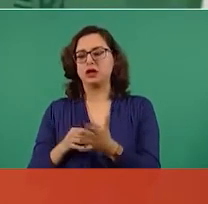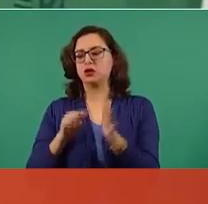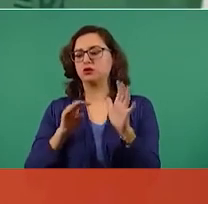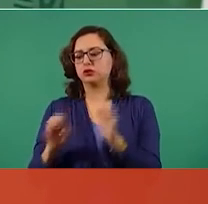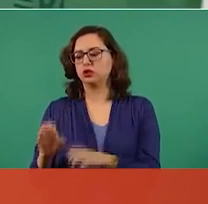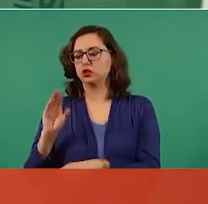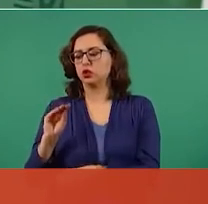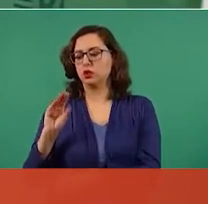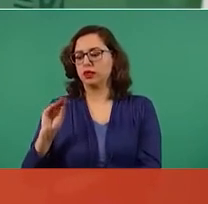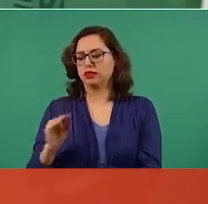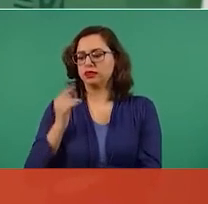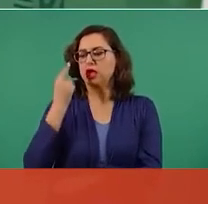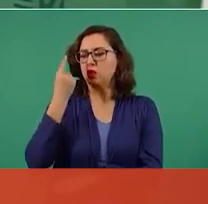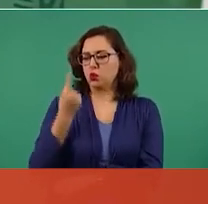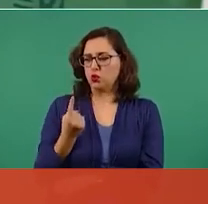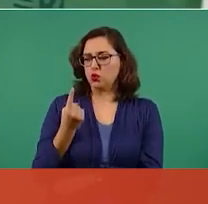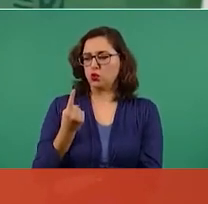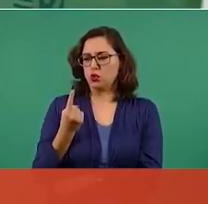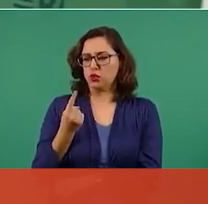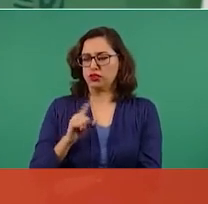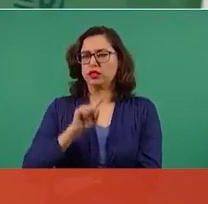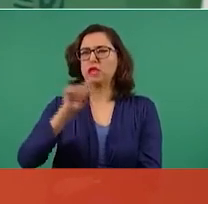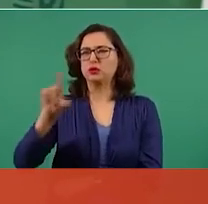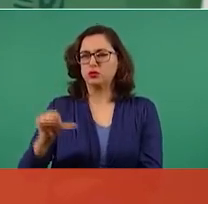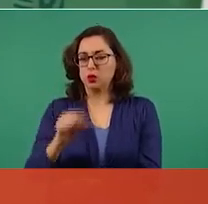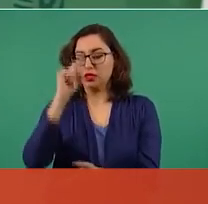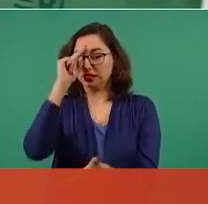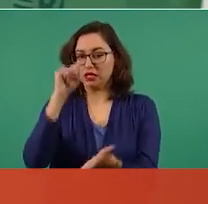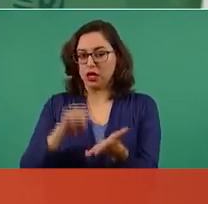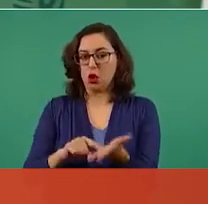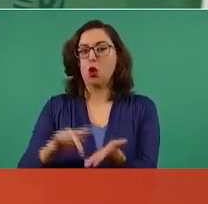Y creo que en el 2000.